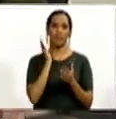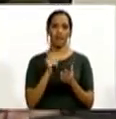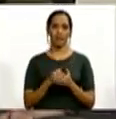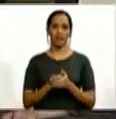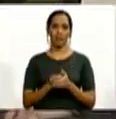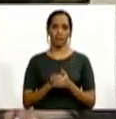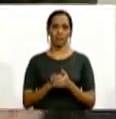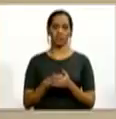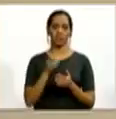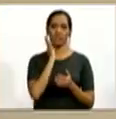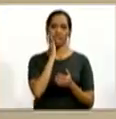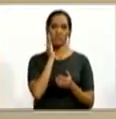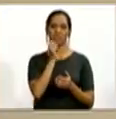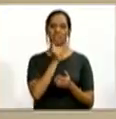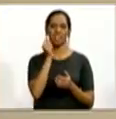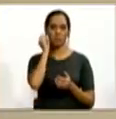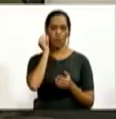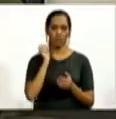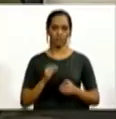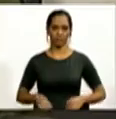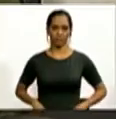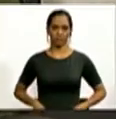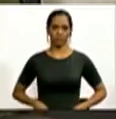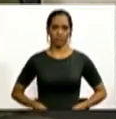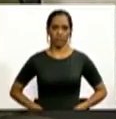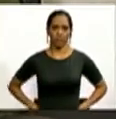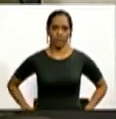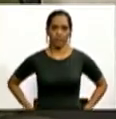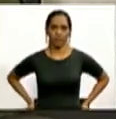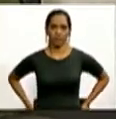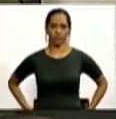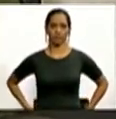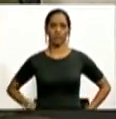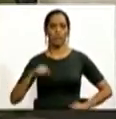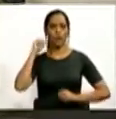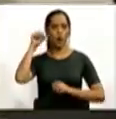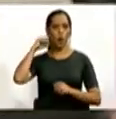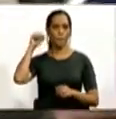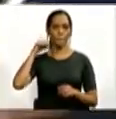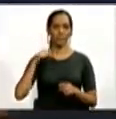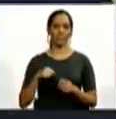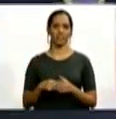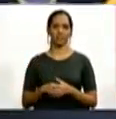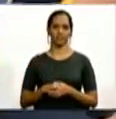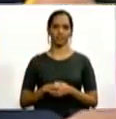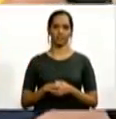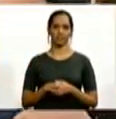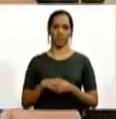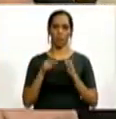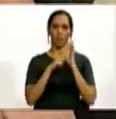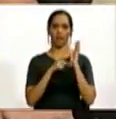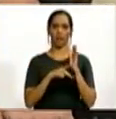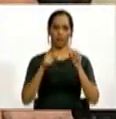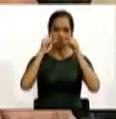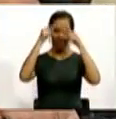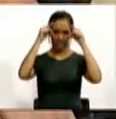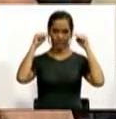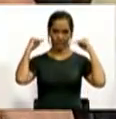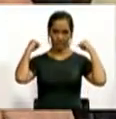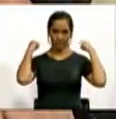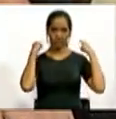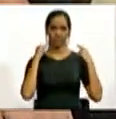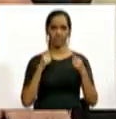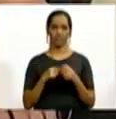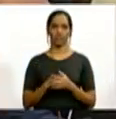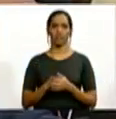sé, conoce ni la mamá de quién es esa chama. Mira, ¿qué tenemos por ahí? Tenemos un video 12 de Jaime, del programa de Jaime Bailey. Jaime Bailey lloró sobre el señor